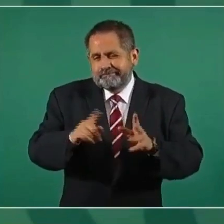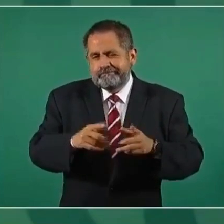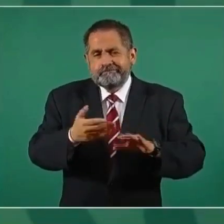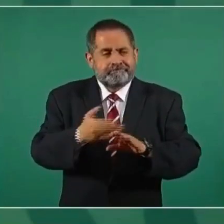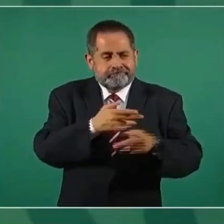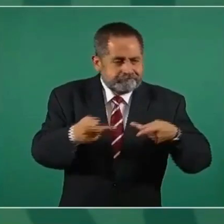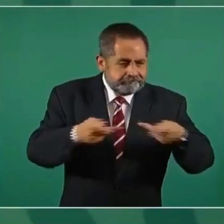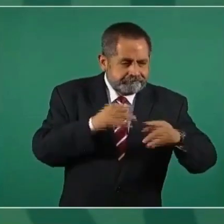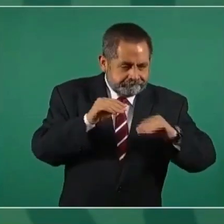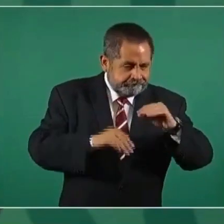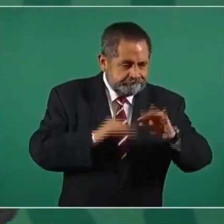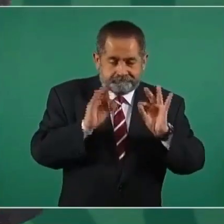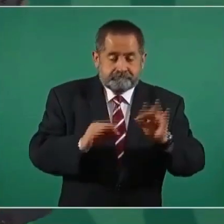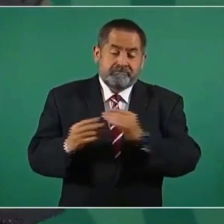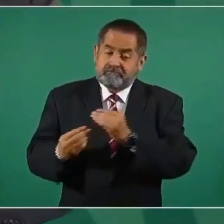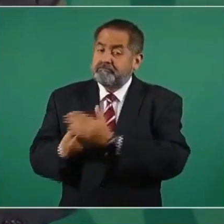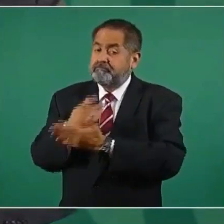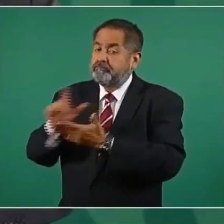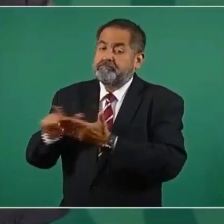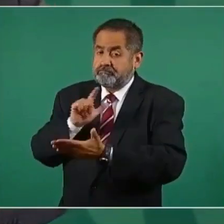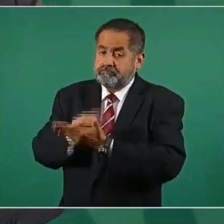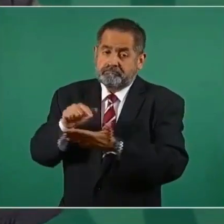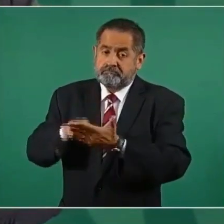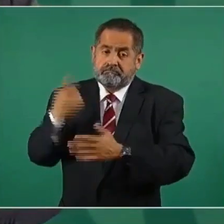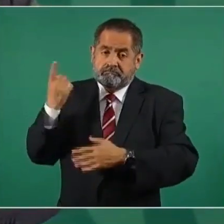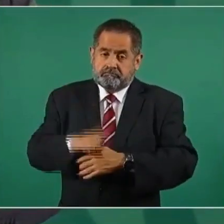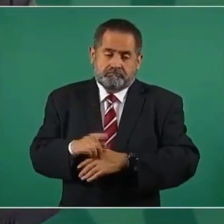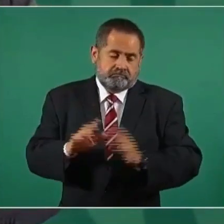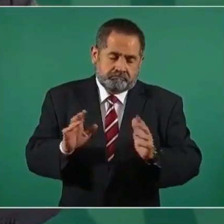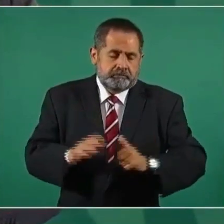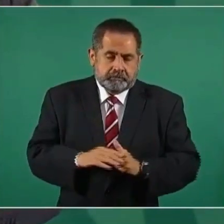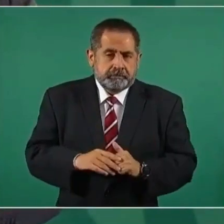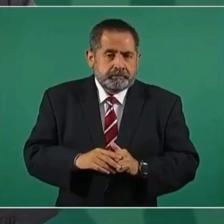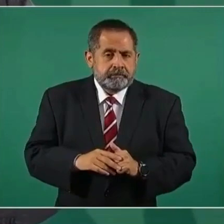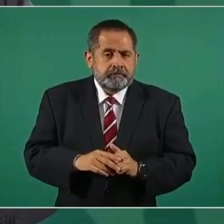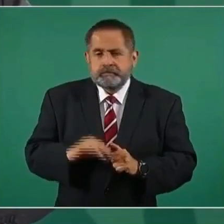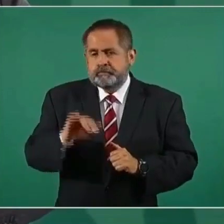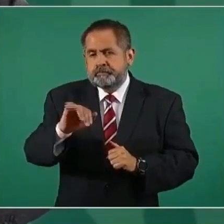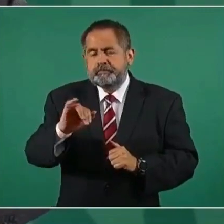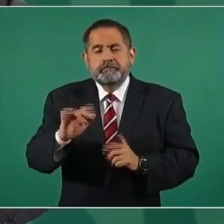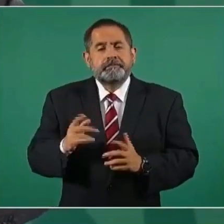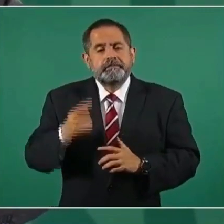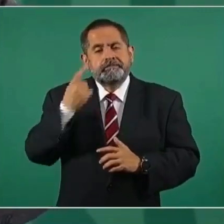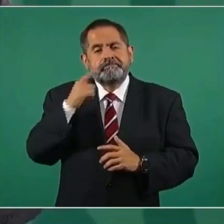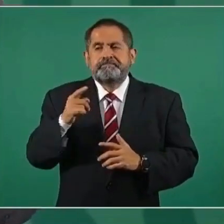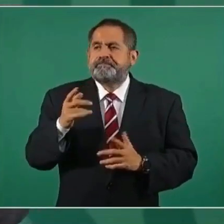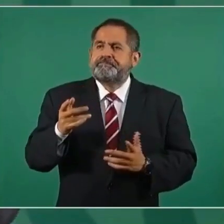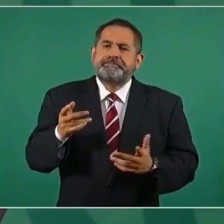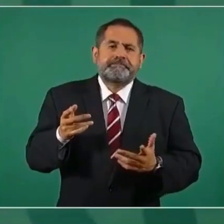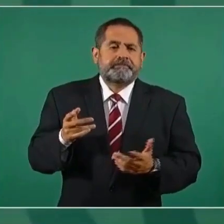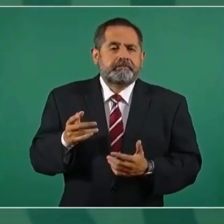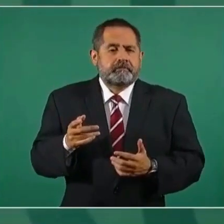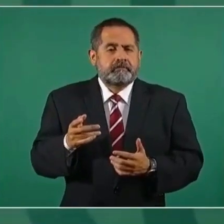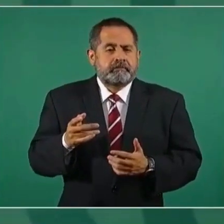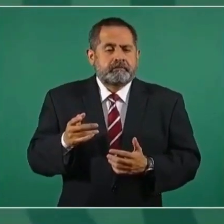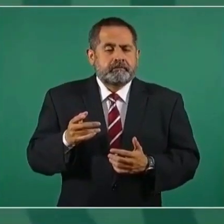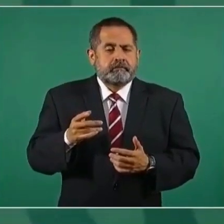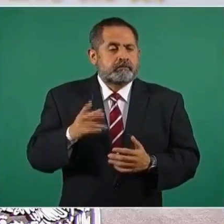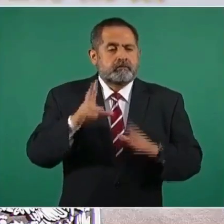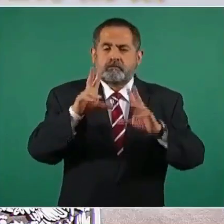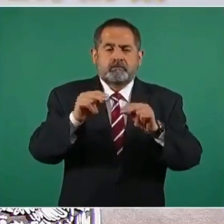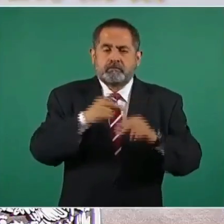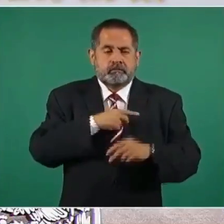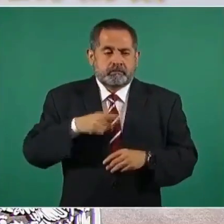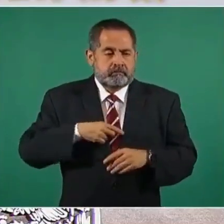preparar, ajustar a la nueva ley, ¿sí?, y que no haya la